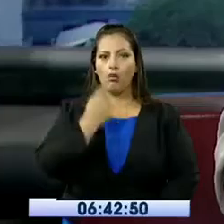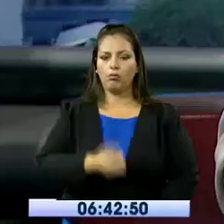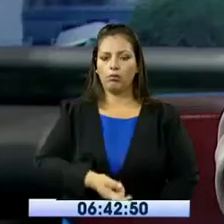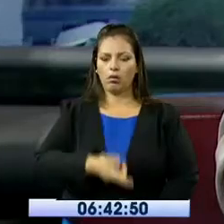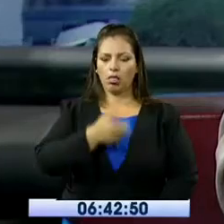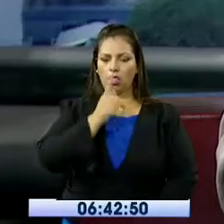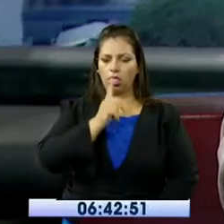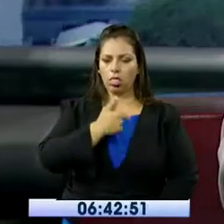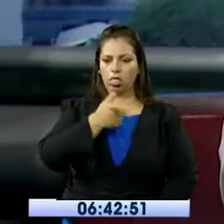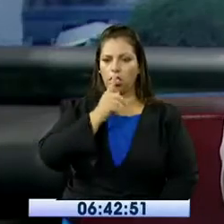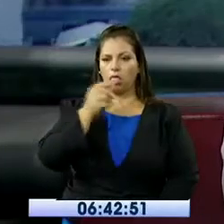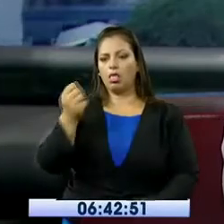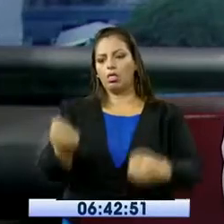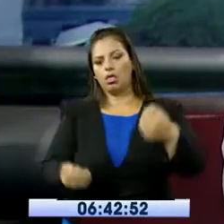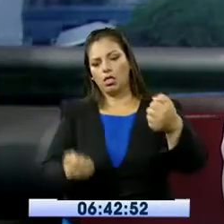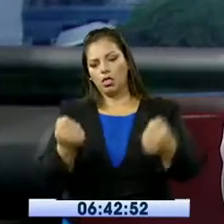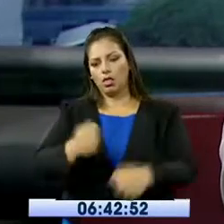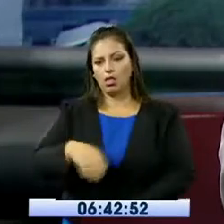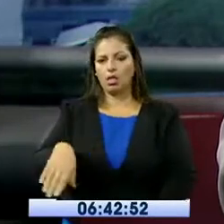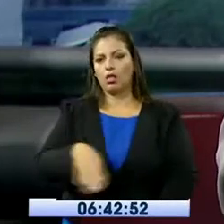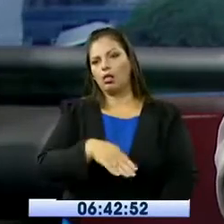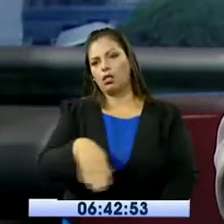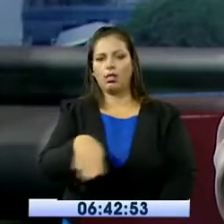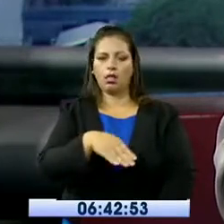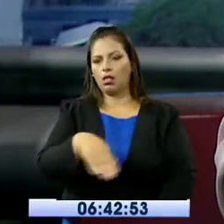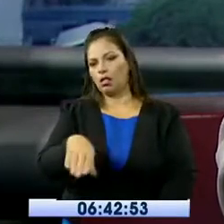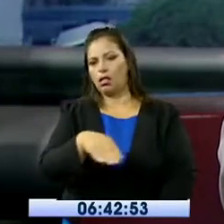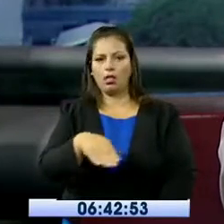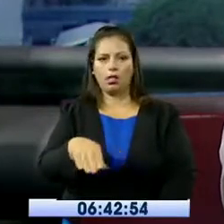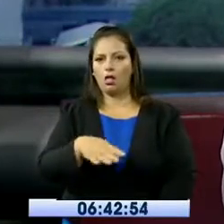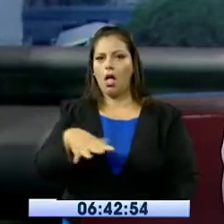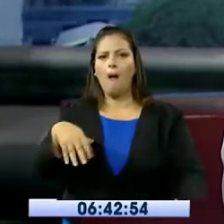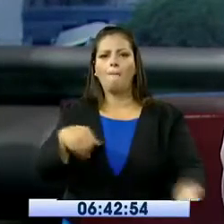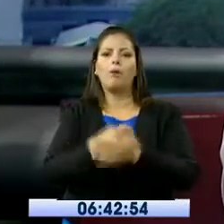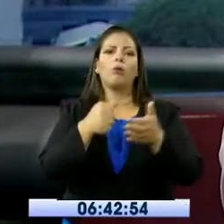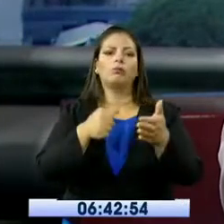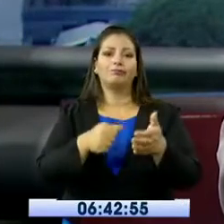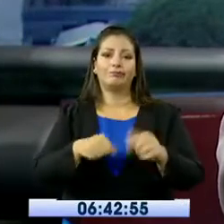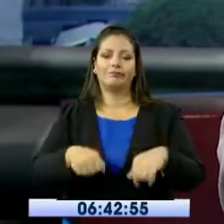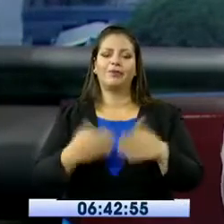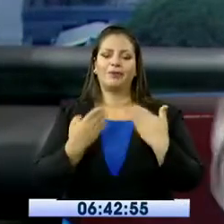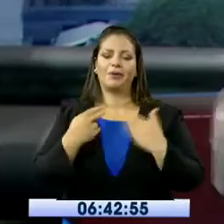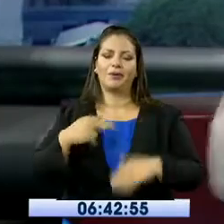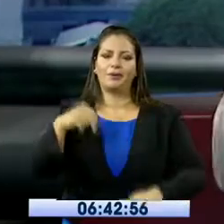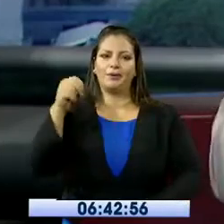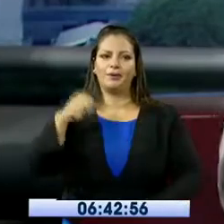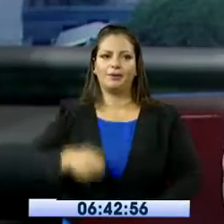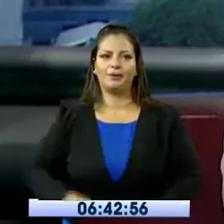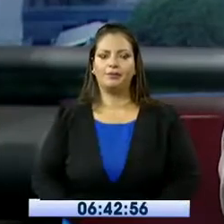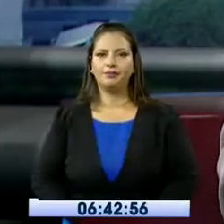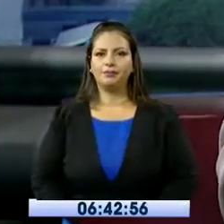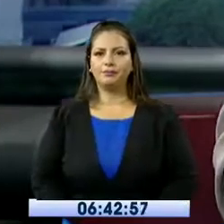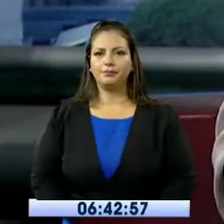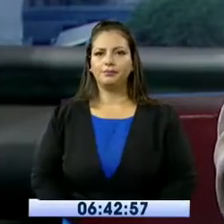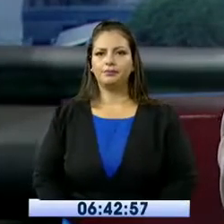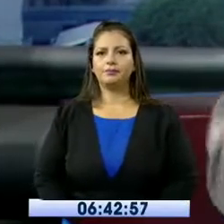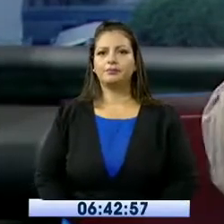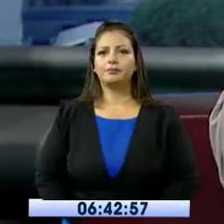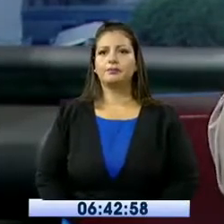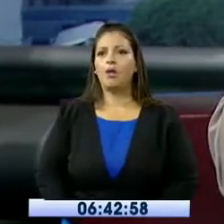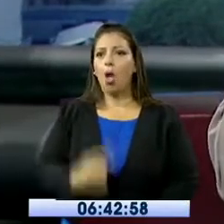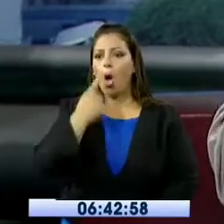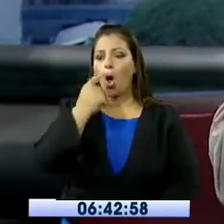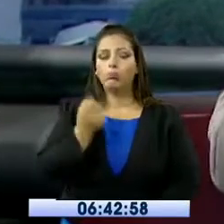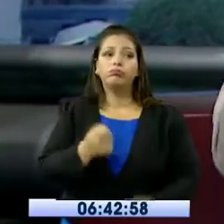estado etílico, se accidentó en su vehículo mientras circulaba por el norte de Guayaquil. Luego del accidente, se dio a la